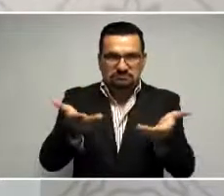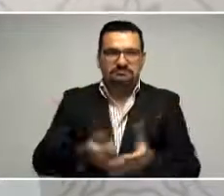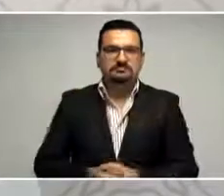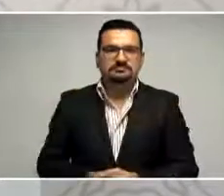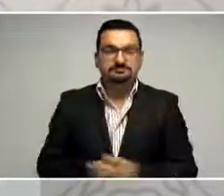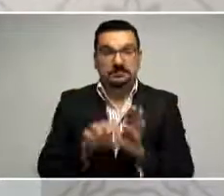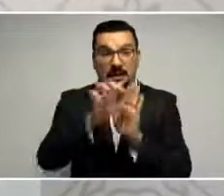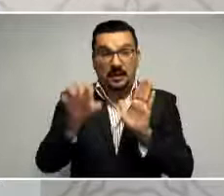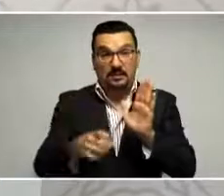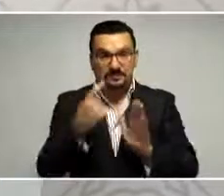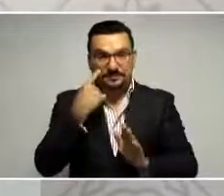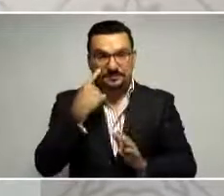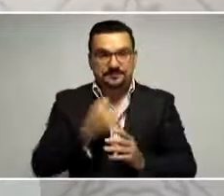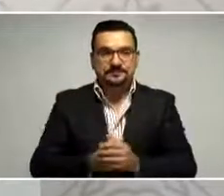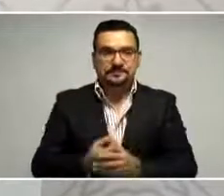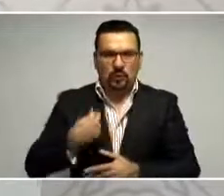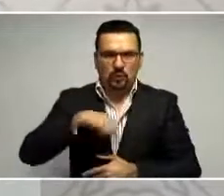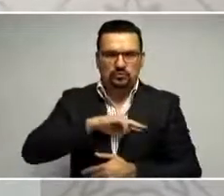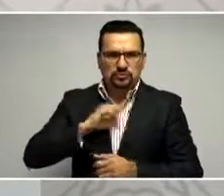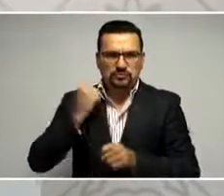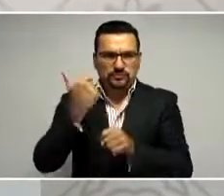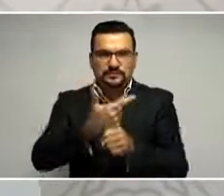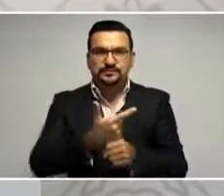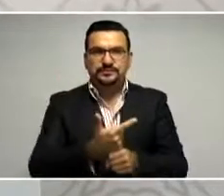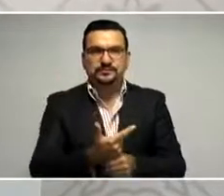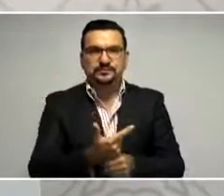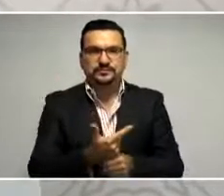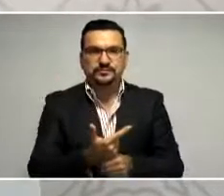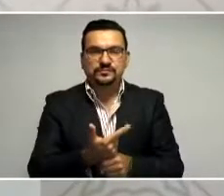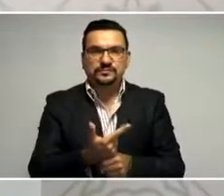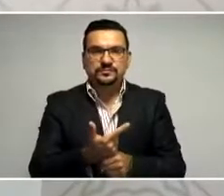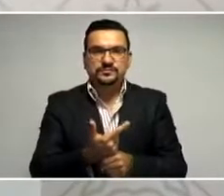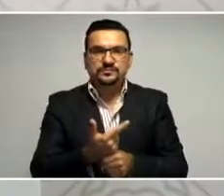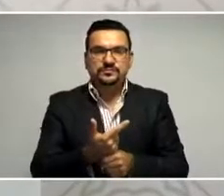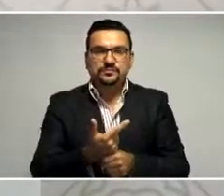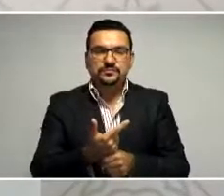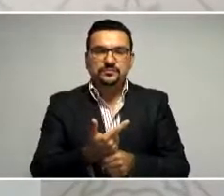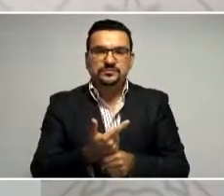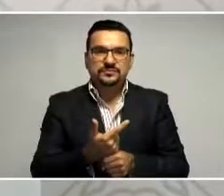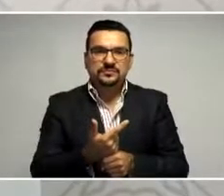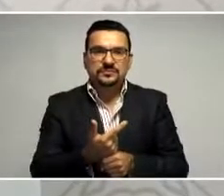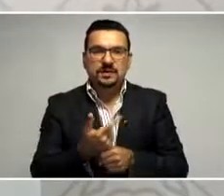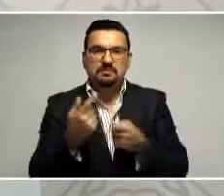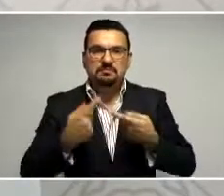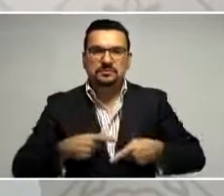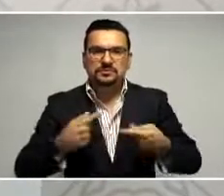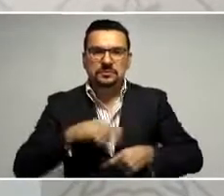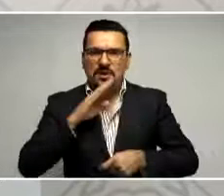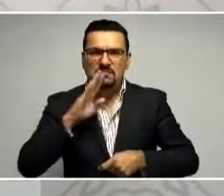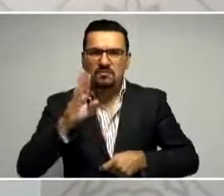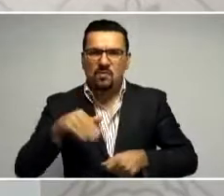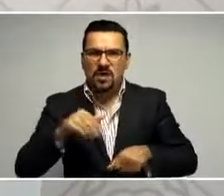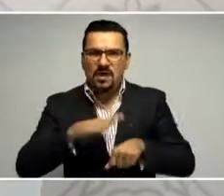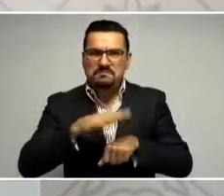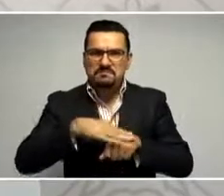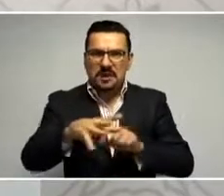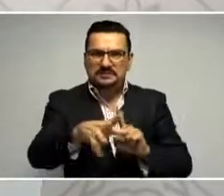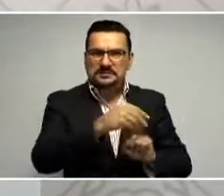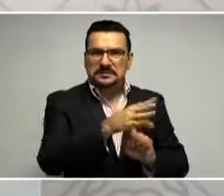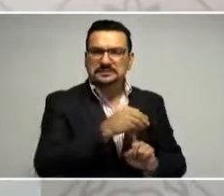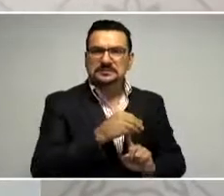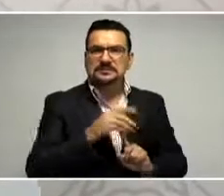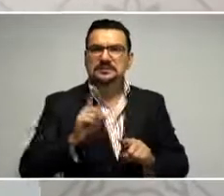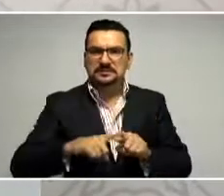ejemplo, hemos identificado que la mayor tasa de letalidad por contagio de